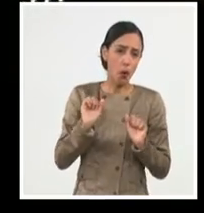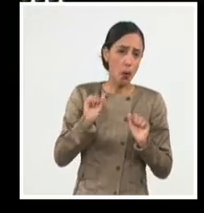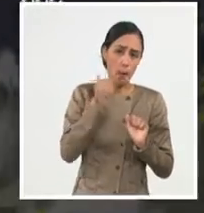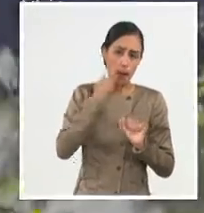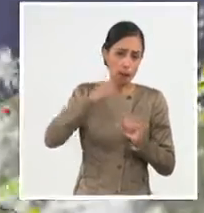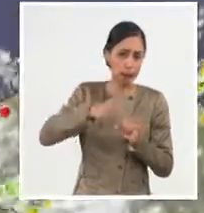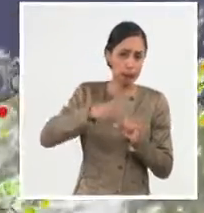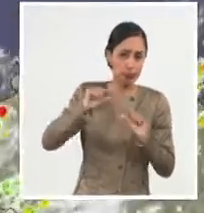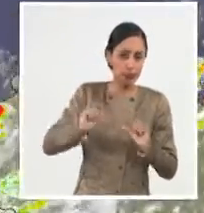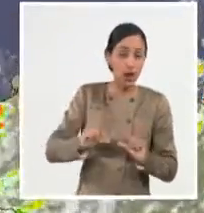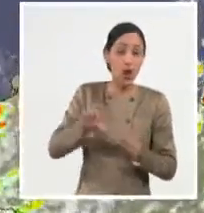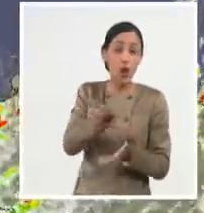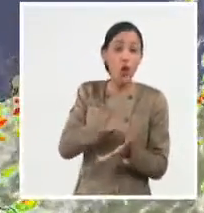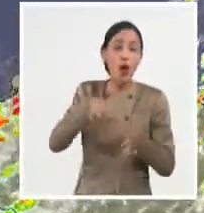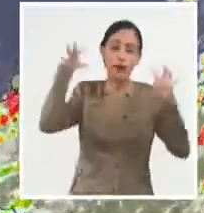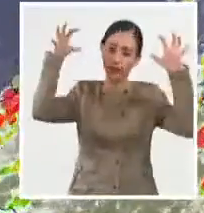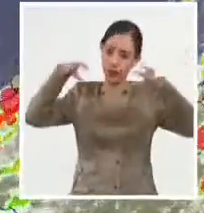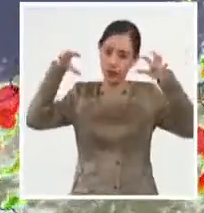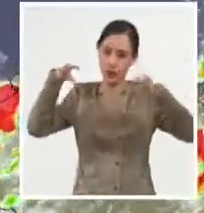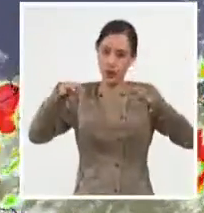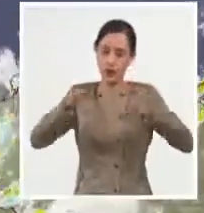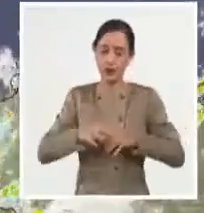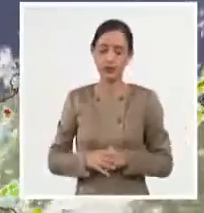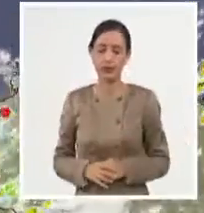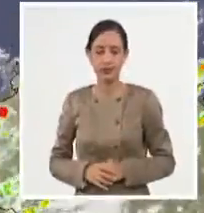Esto es todo en cuanto al tiempo, que tengan un feliz día y hasta mañana.